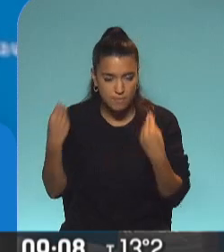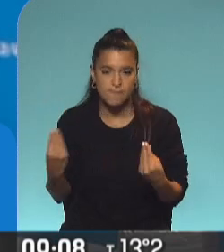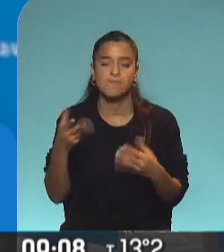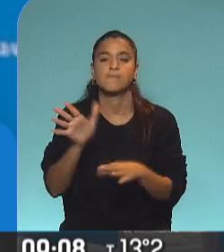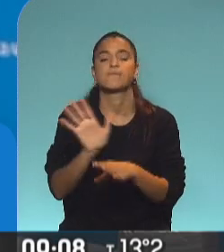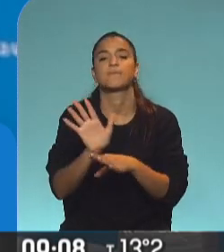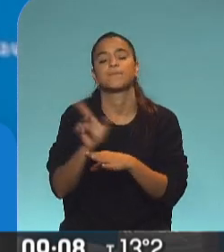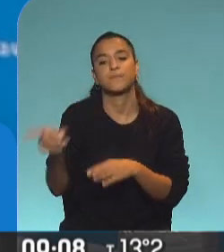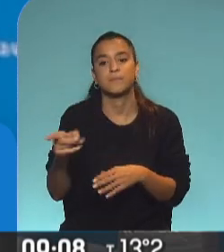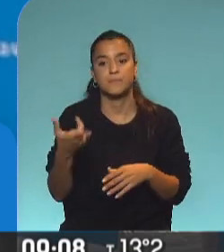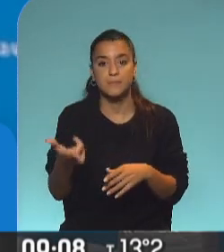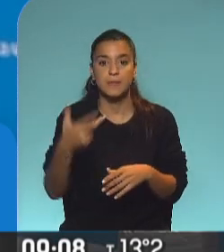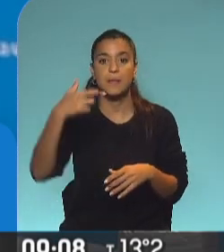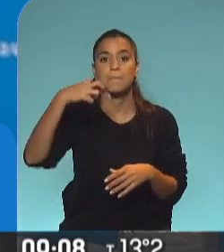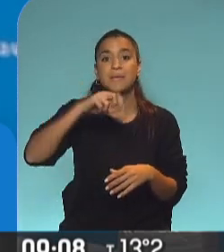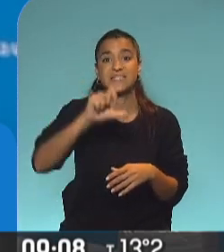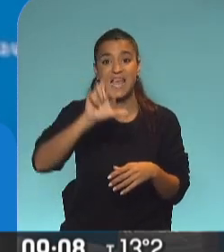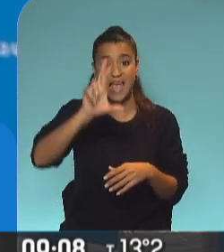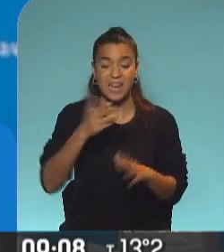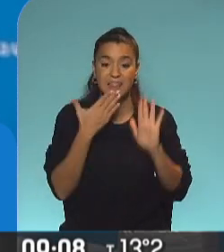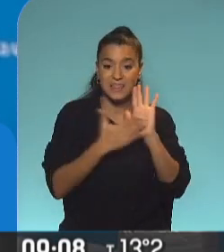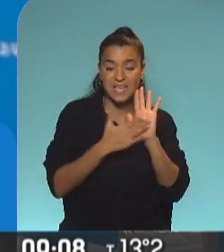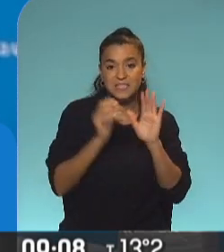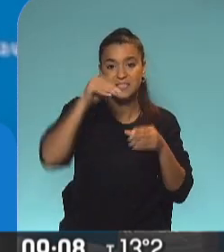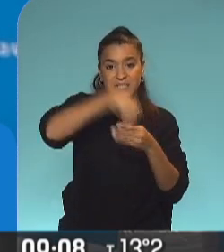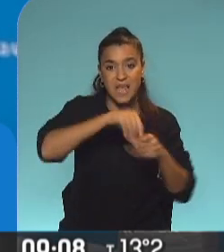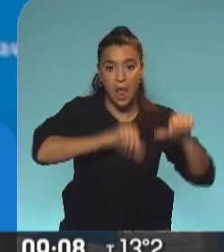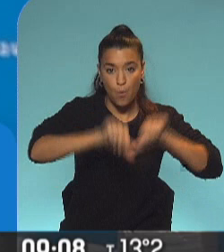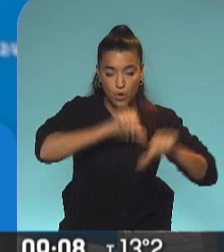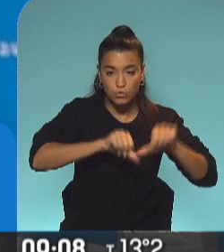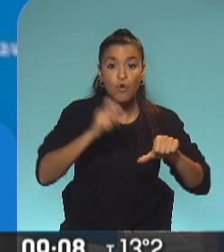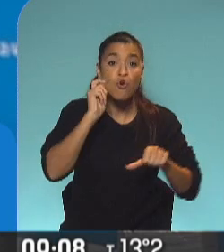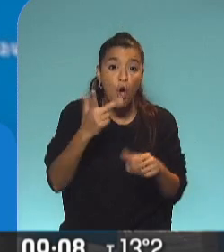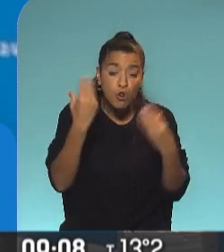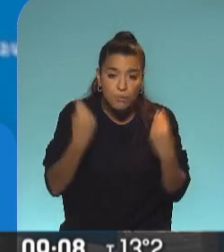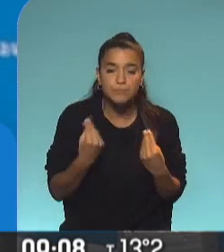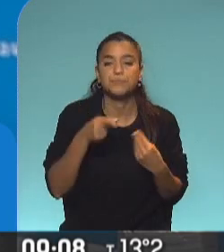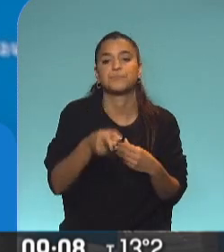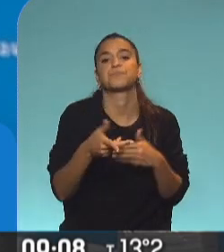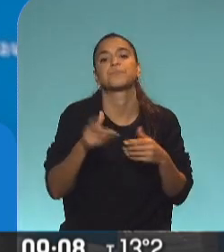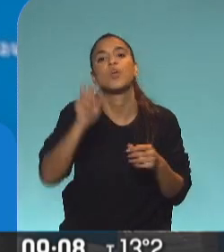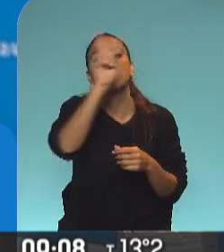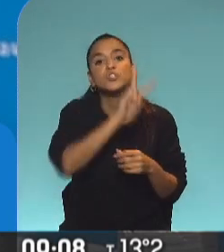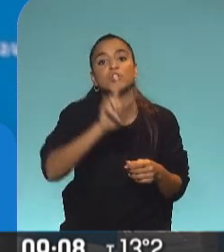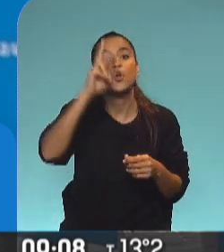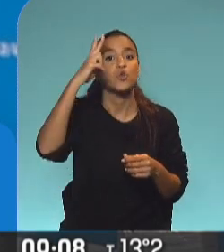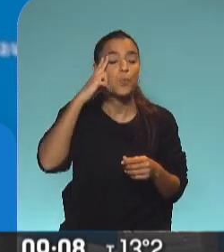la utilización de reacción en cadena polimerasa como test de laboratorio, y se ha logrado alcanzar la cifra de